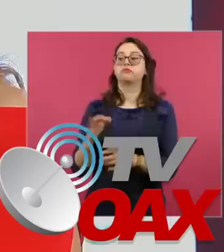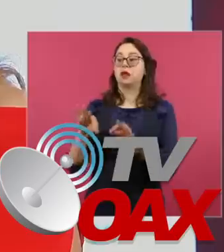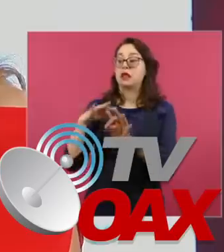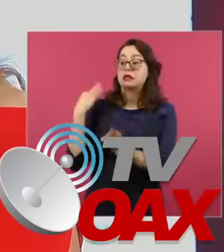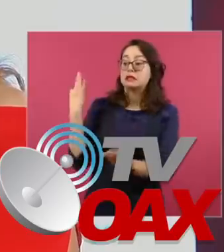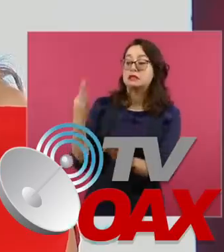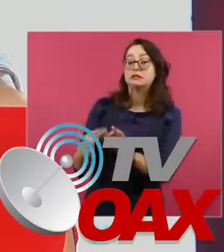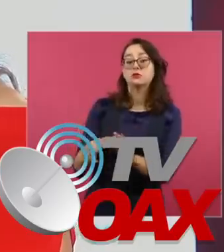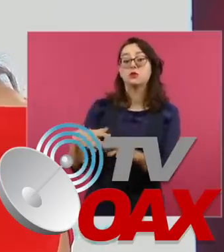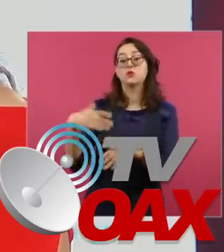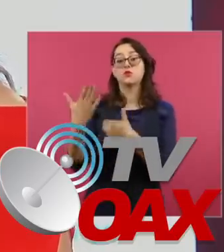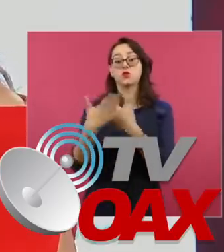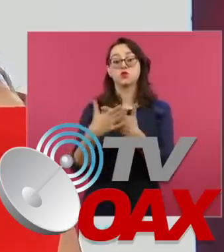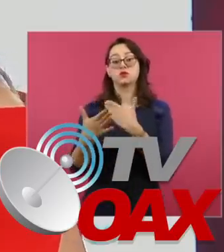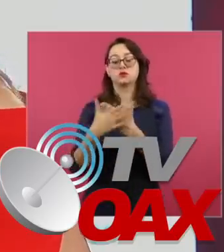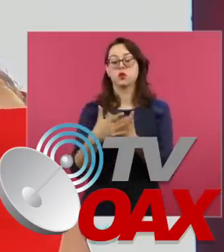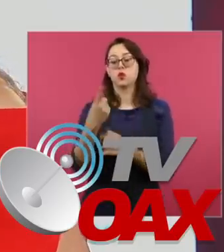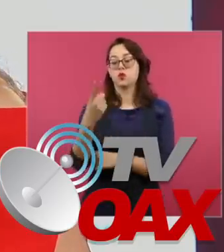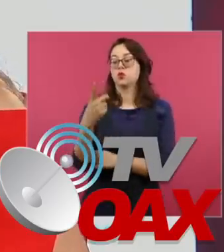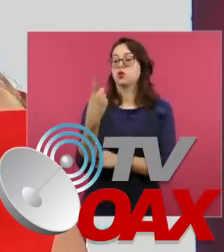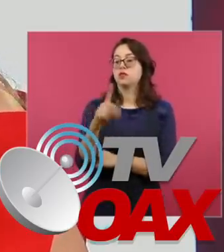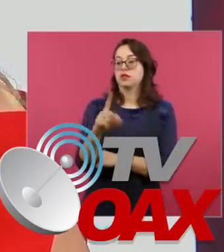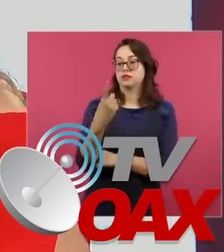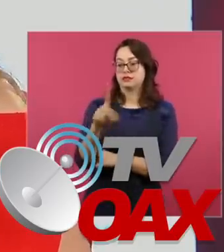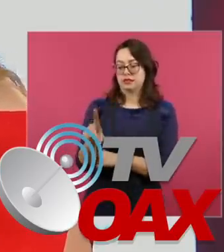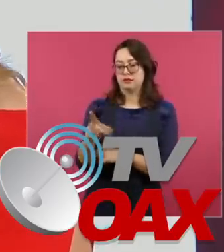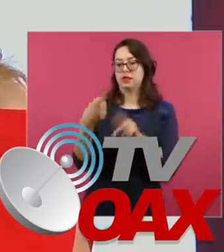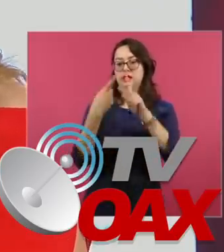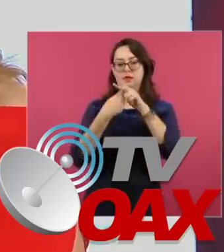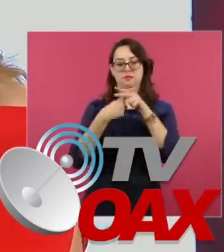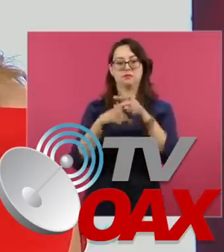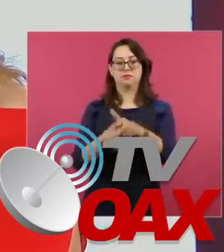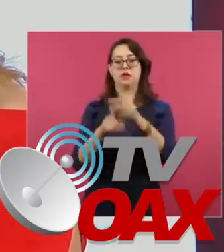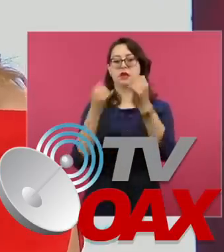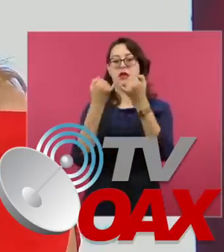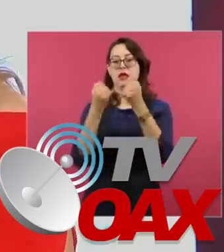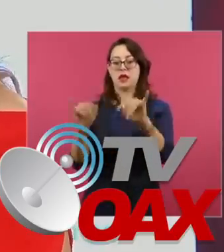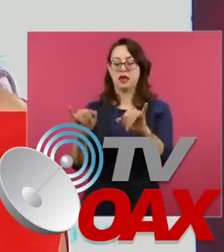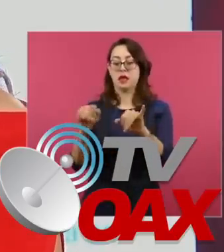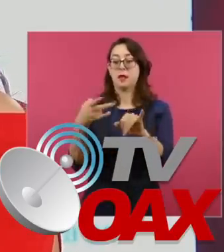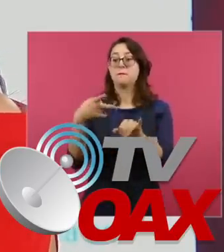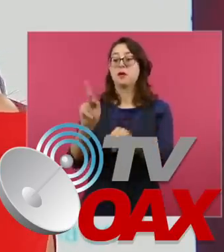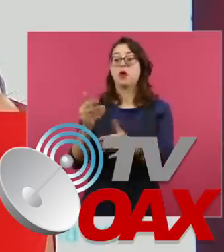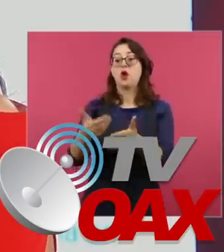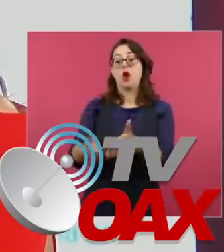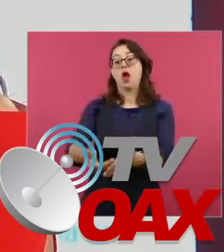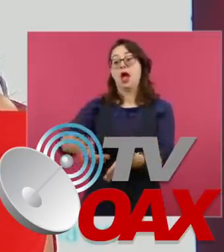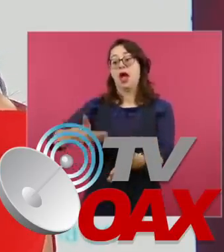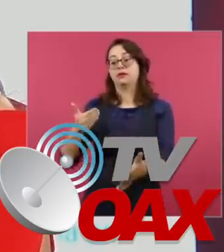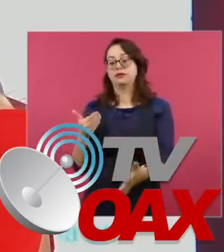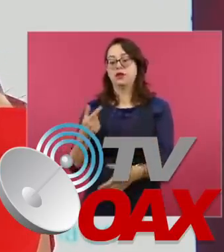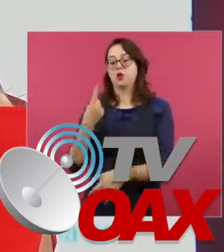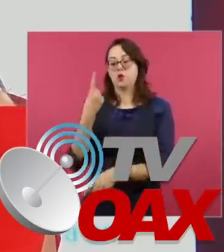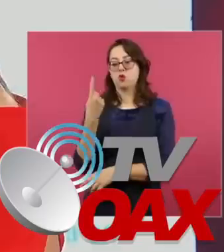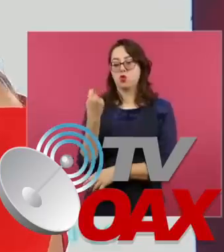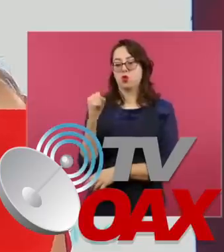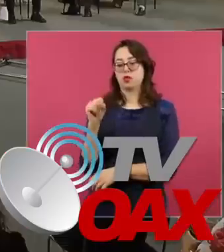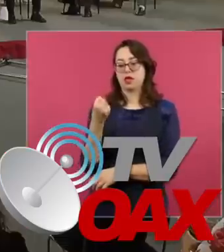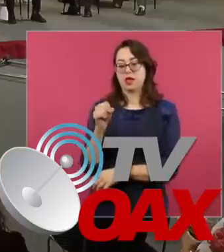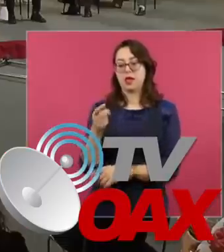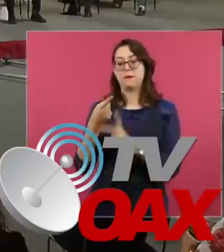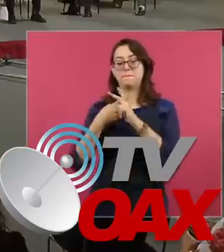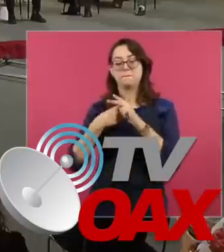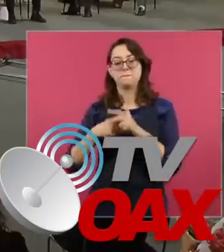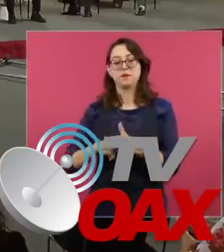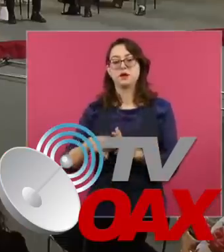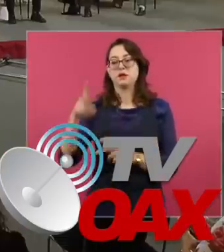que iniciaremos operaciones, sino también para el primero de septiembre en donde se iniciarán con los viajes